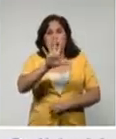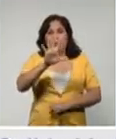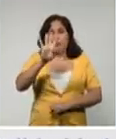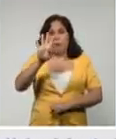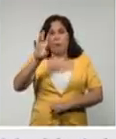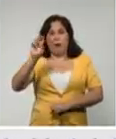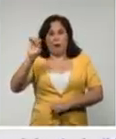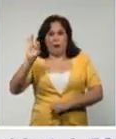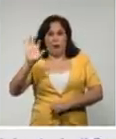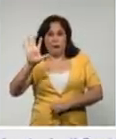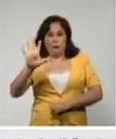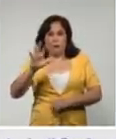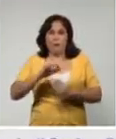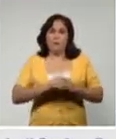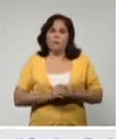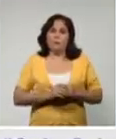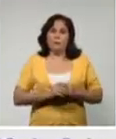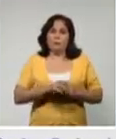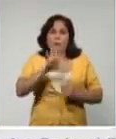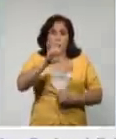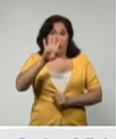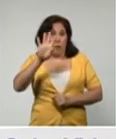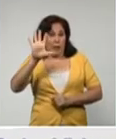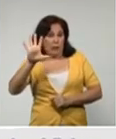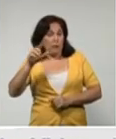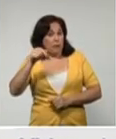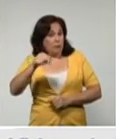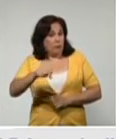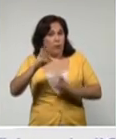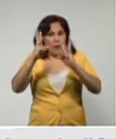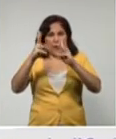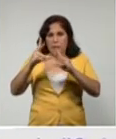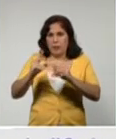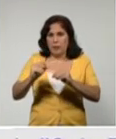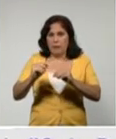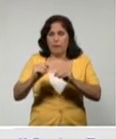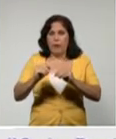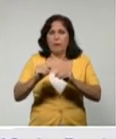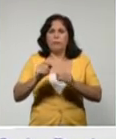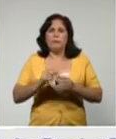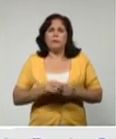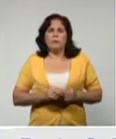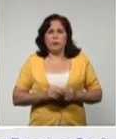545. Es la cifra que tenemos en el día de hoy de casos activos.